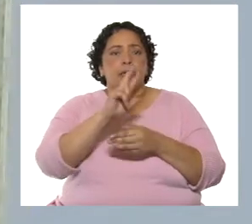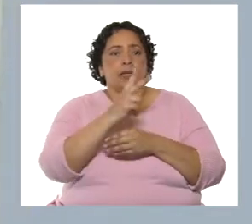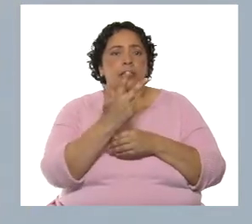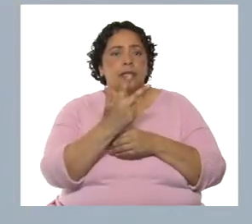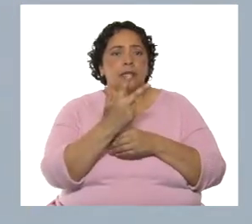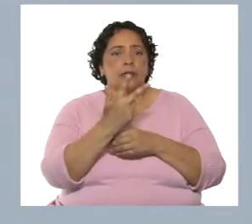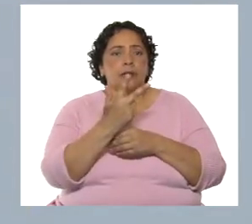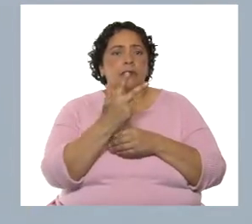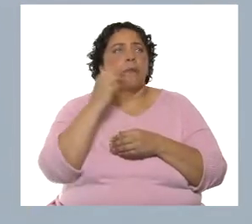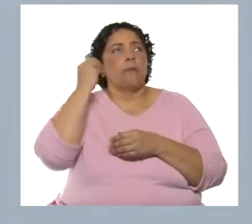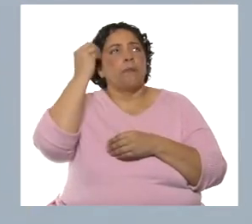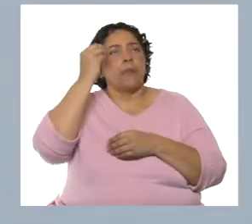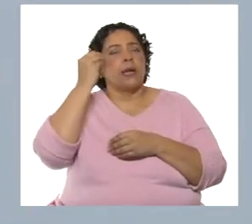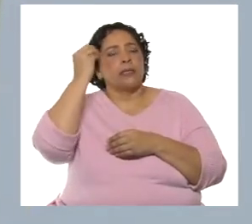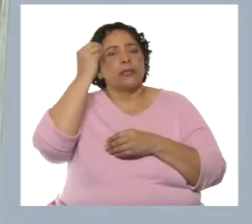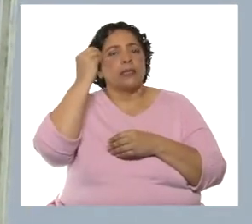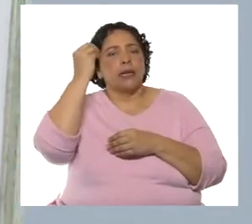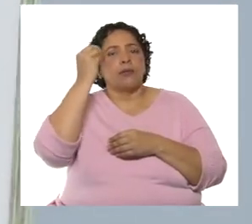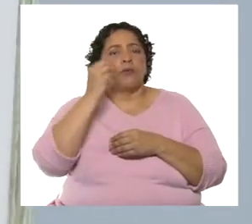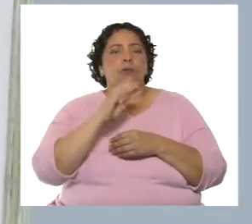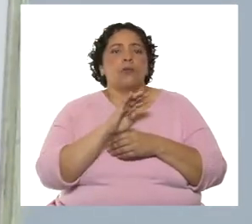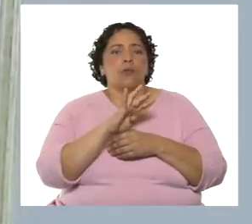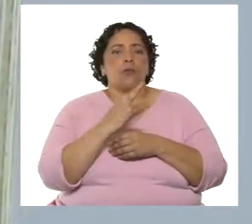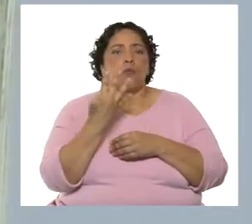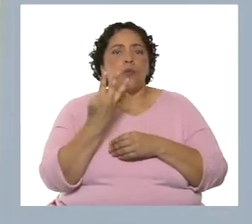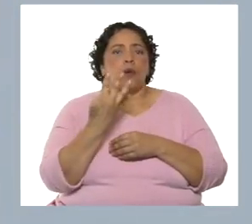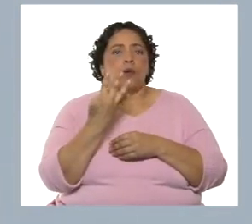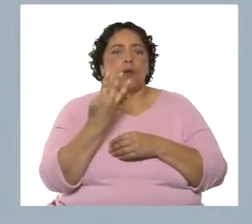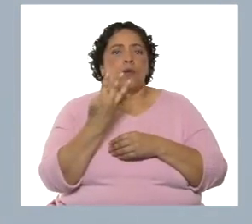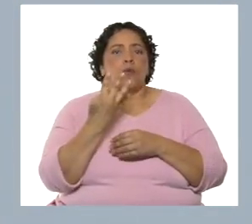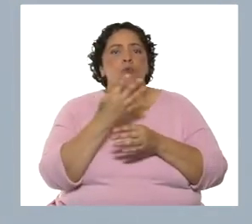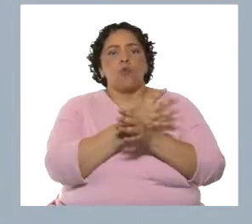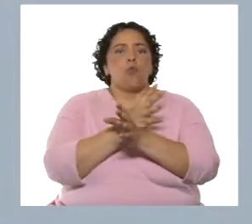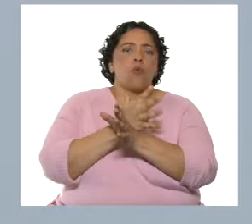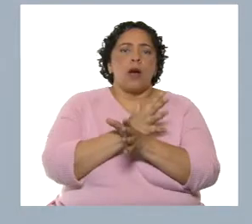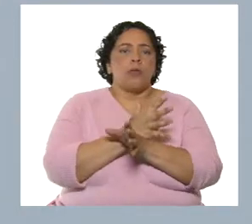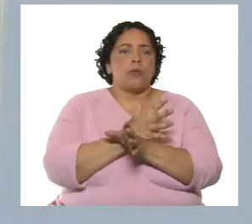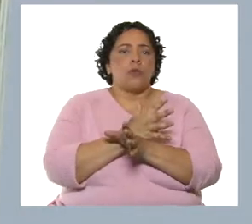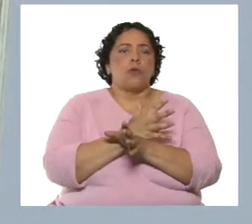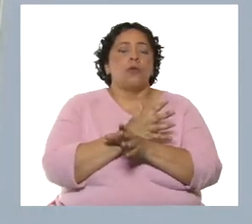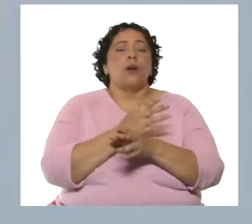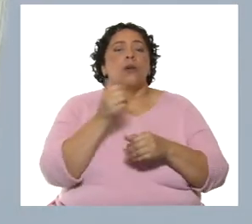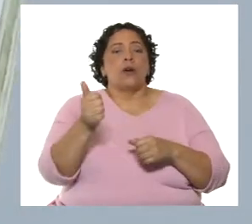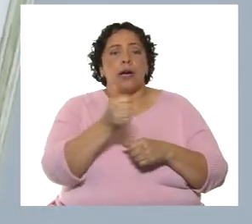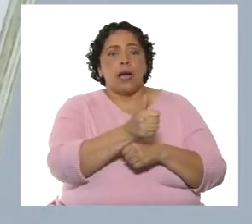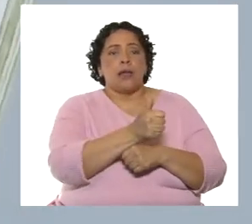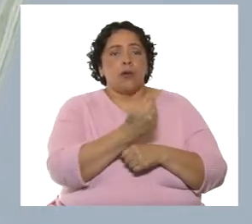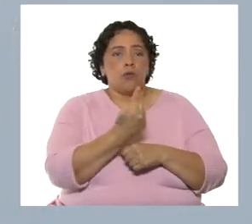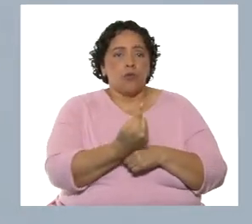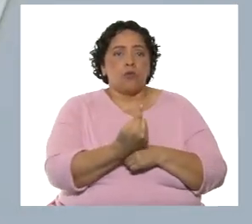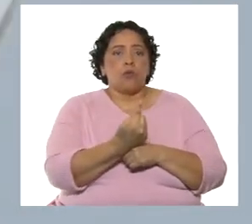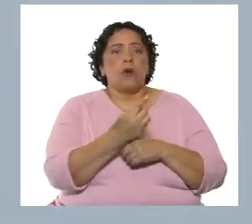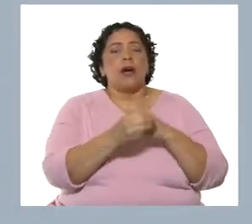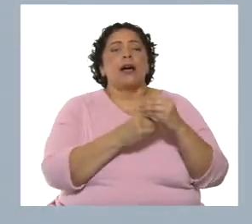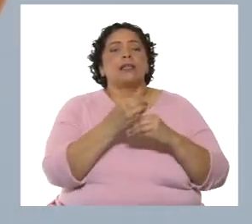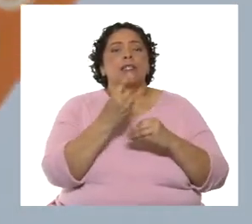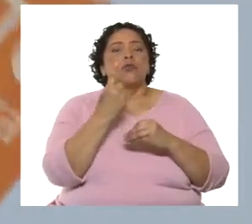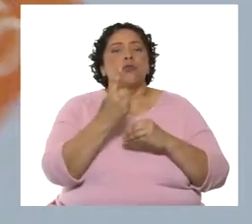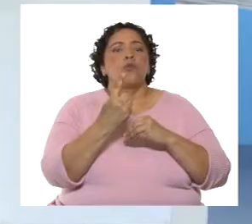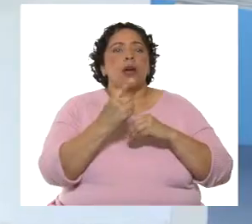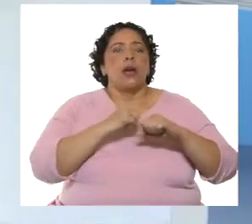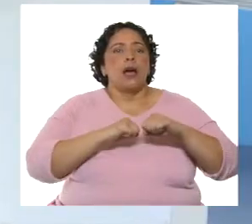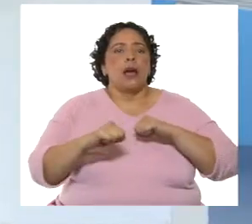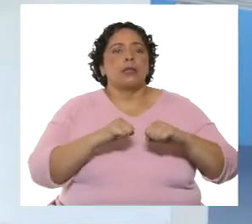este niño que está pensando. Tenemos este niño que está jugando. Cada uno de ellos está realizando una